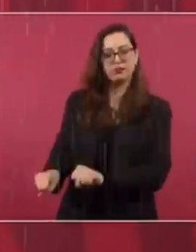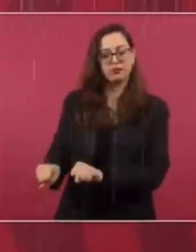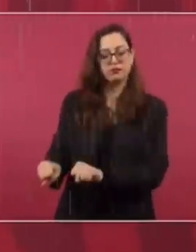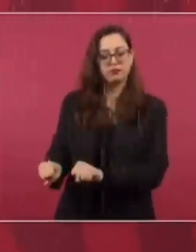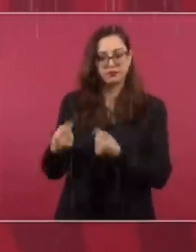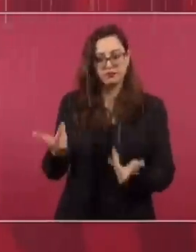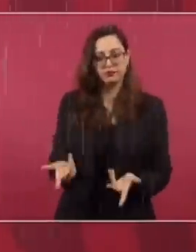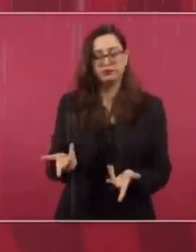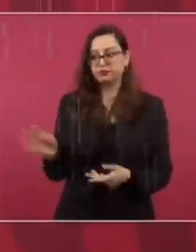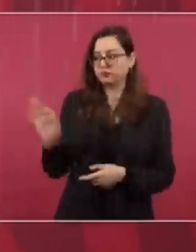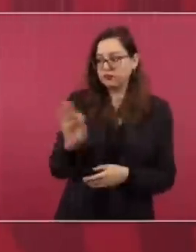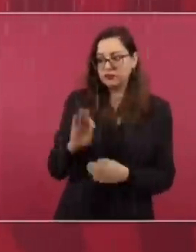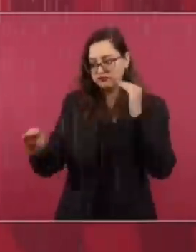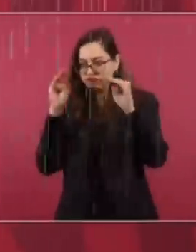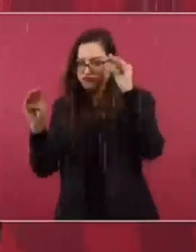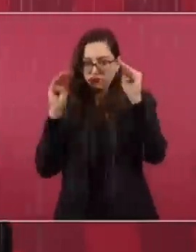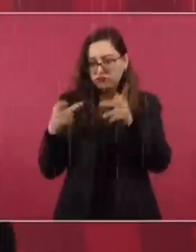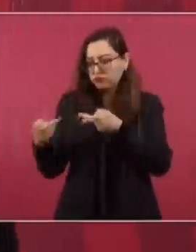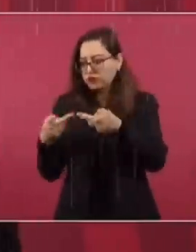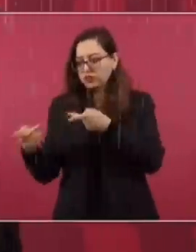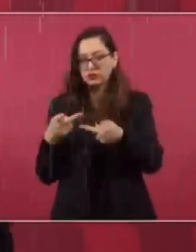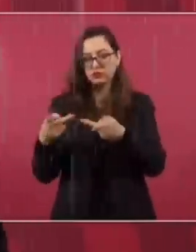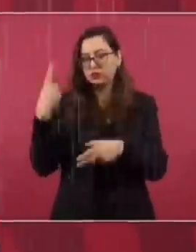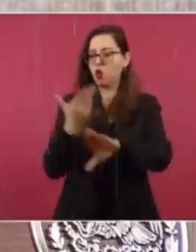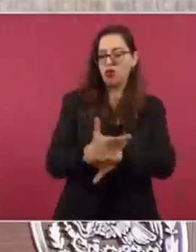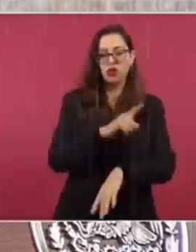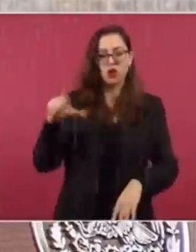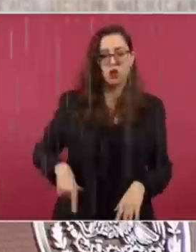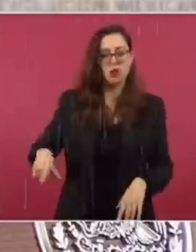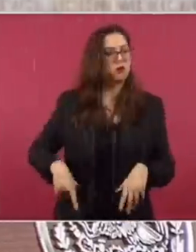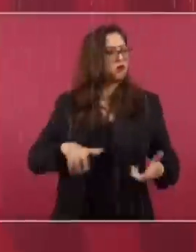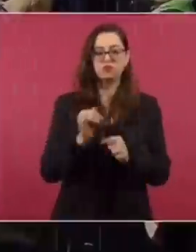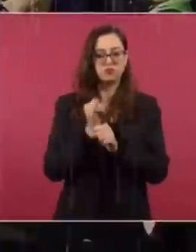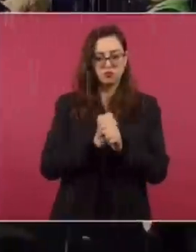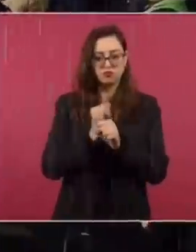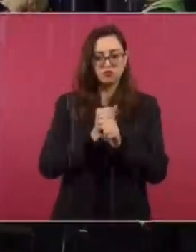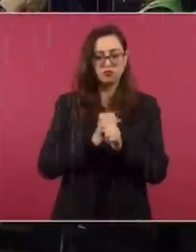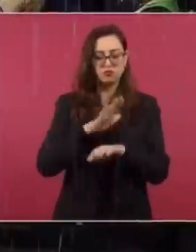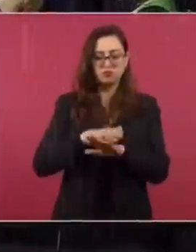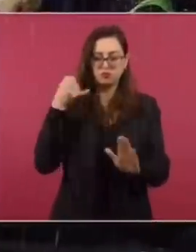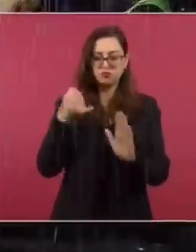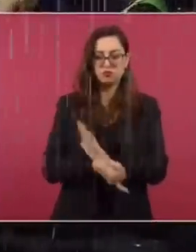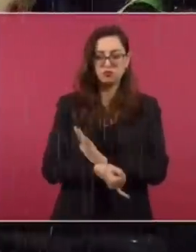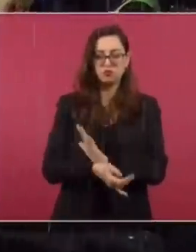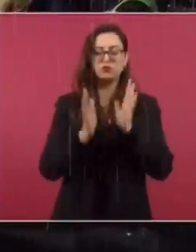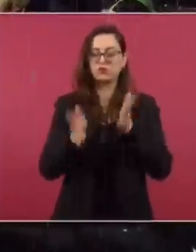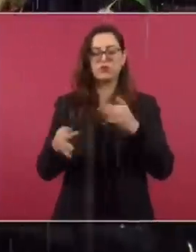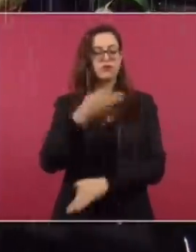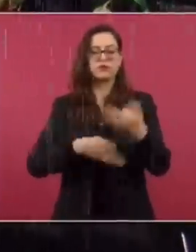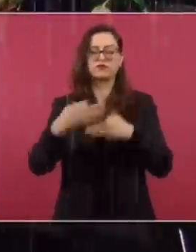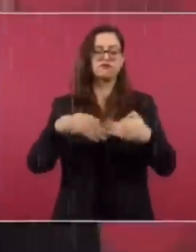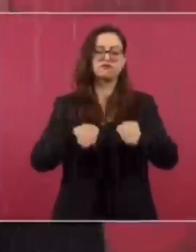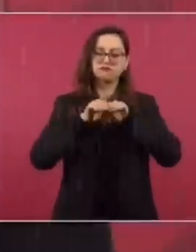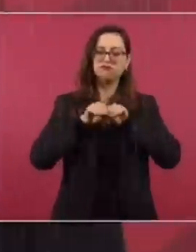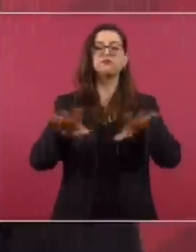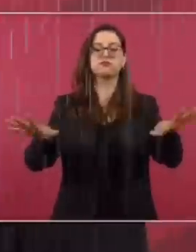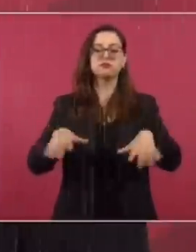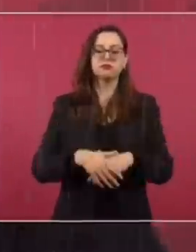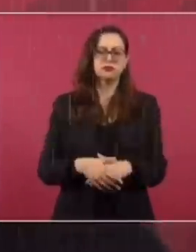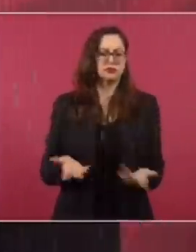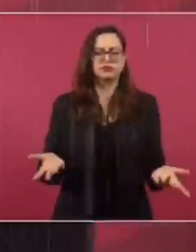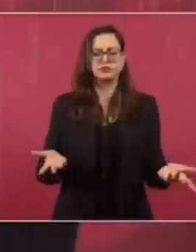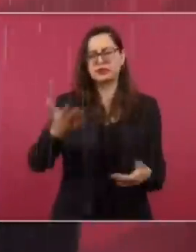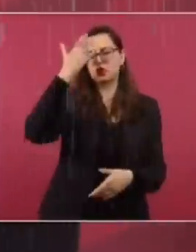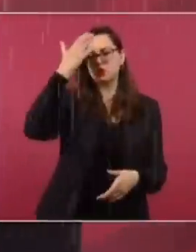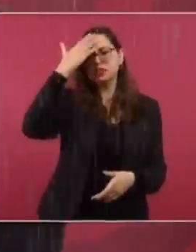si es que existe, un plan de desestabilizar la vida pública del país. Y ya es de dominio público que nosotros tenemos